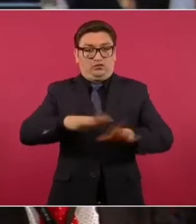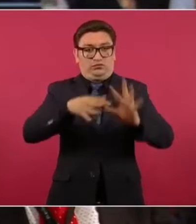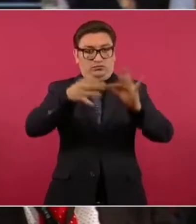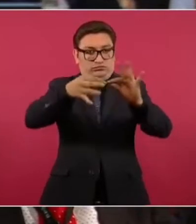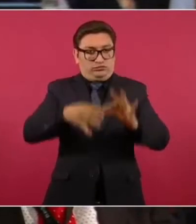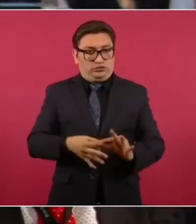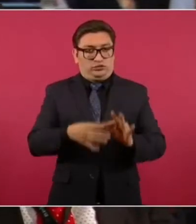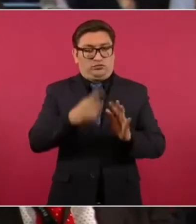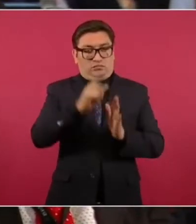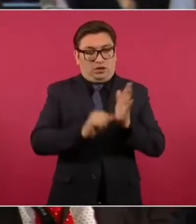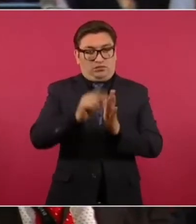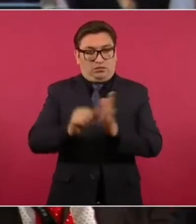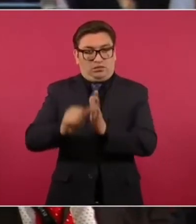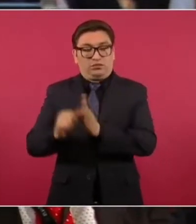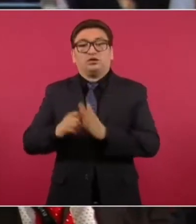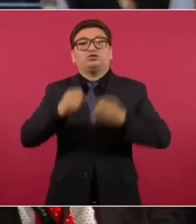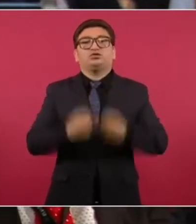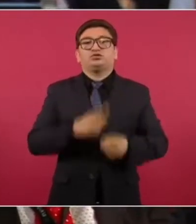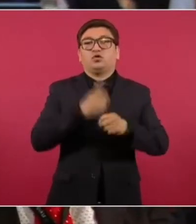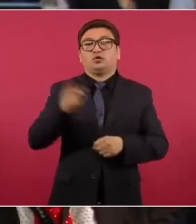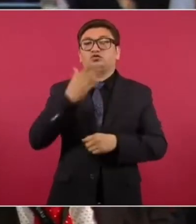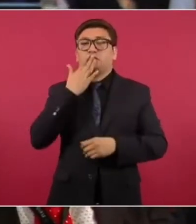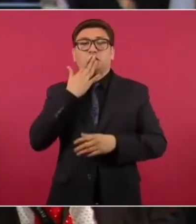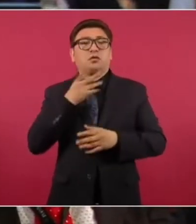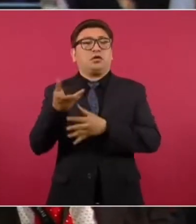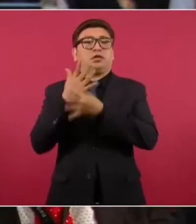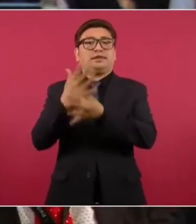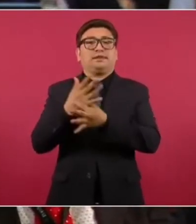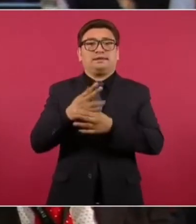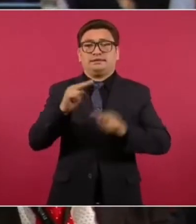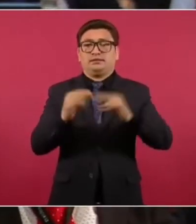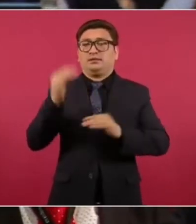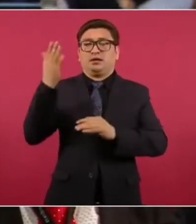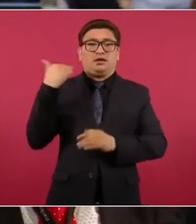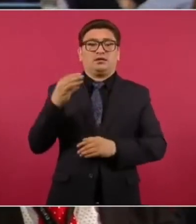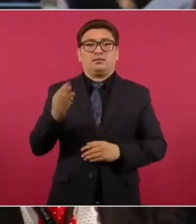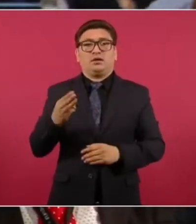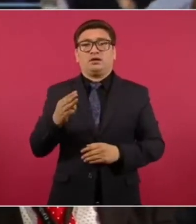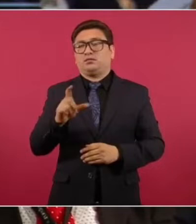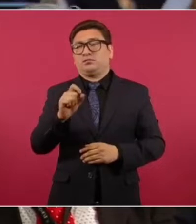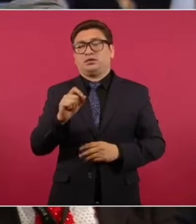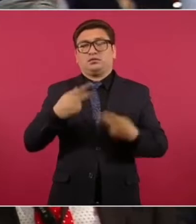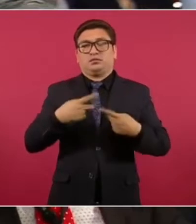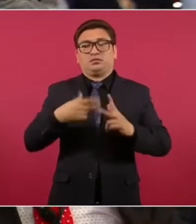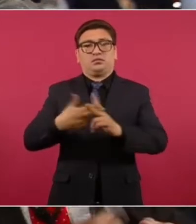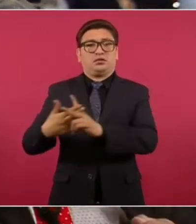el informe mensual de seguridad y Sonora salió que incrementó en mayo en 20